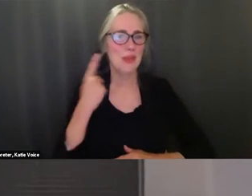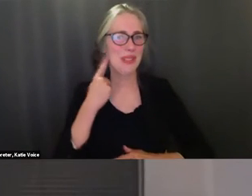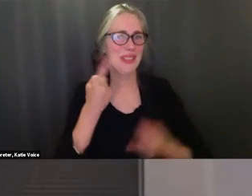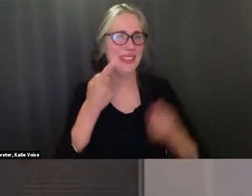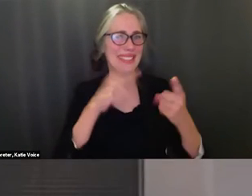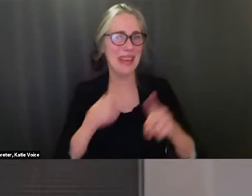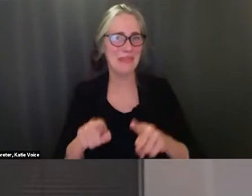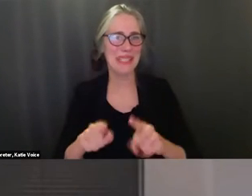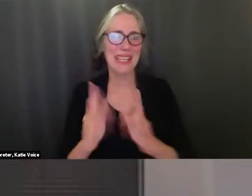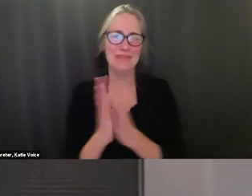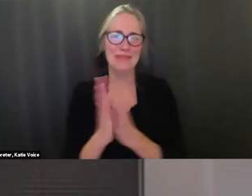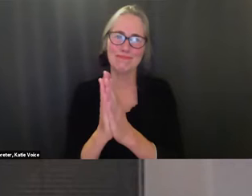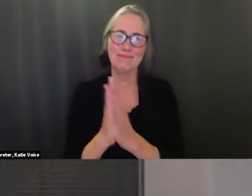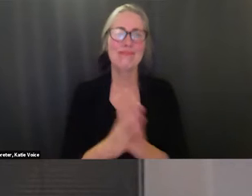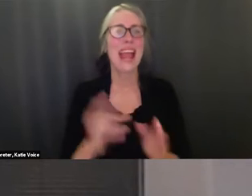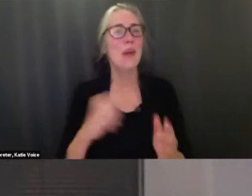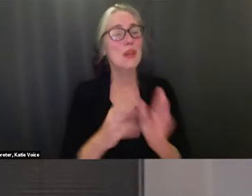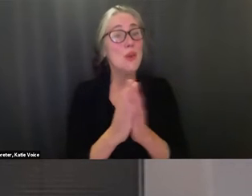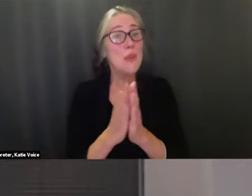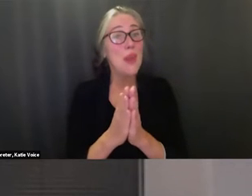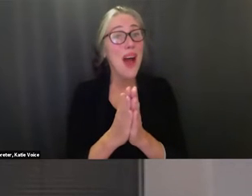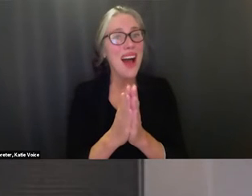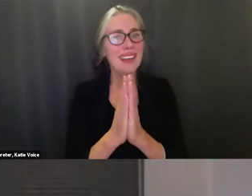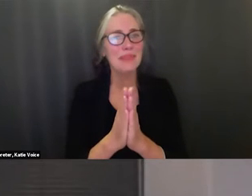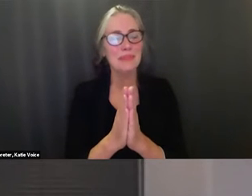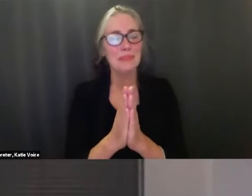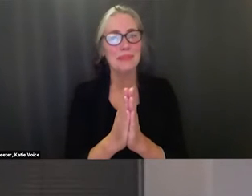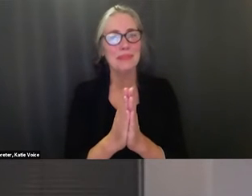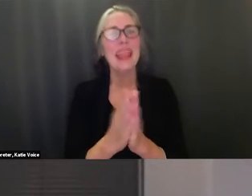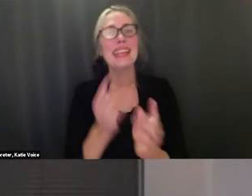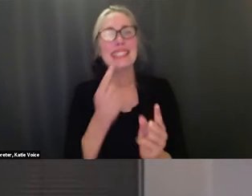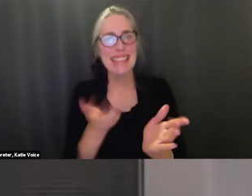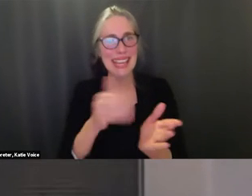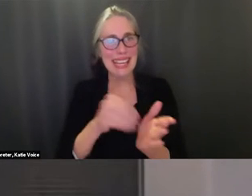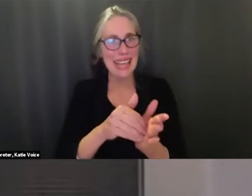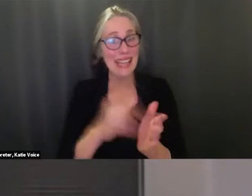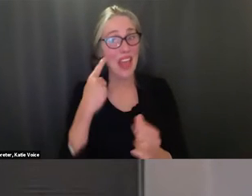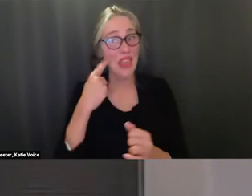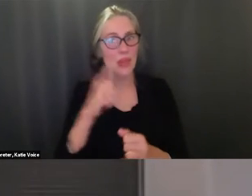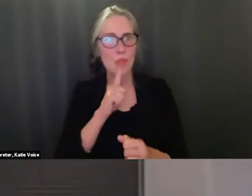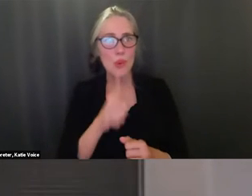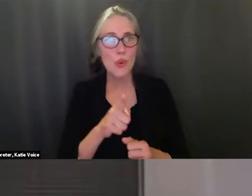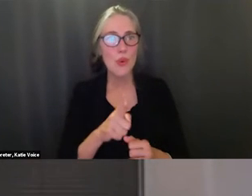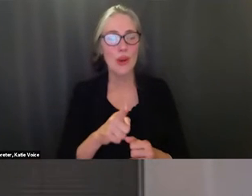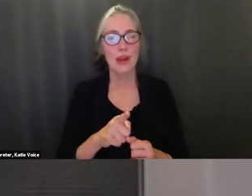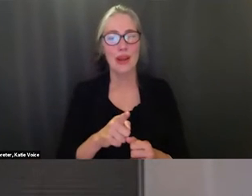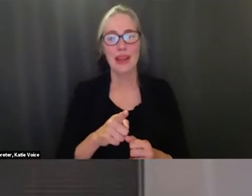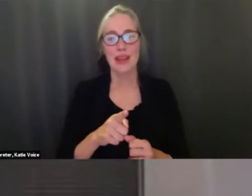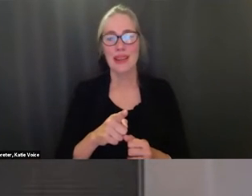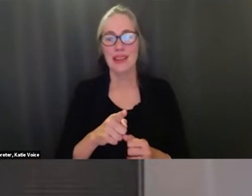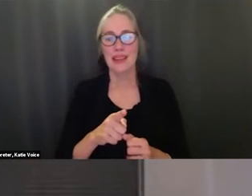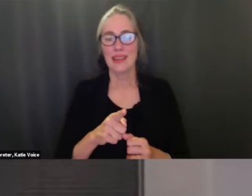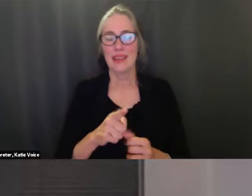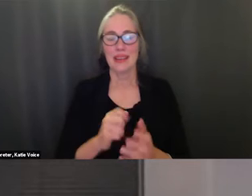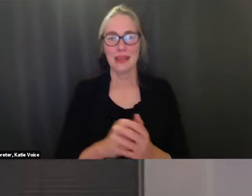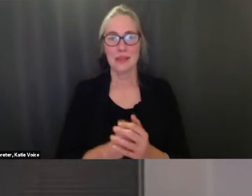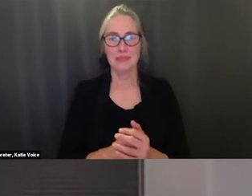encanta que esto está sucediendo y de nuevo aplaudo y también reitero el espíritu